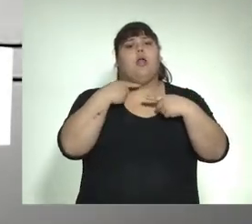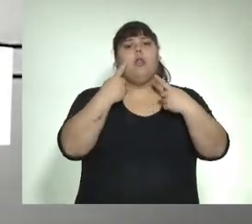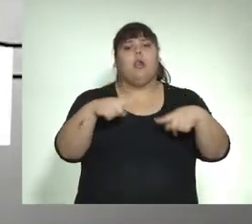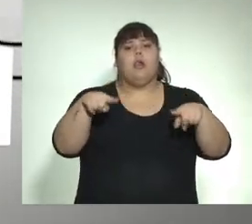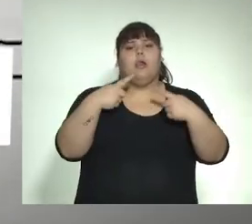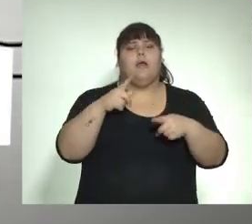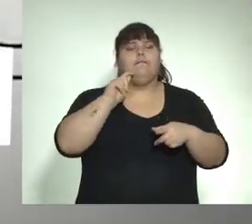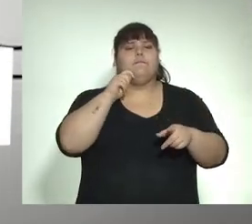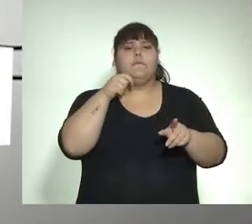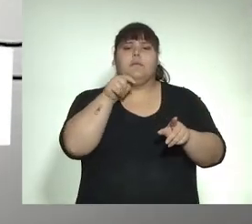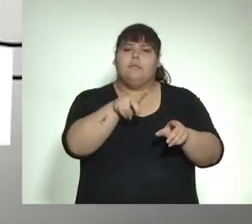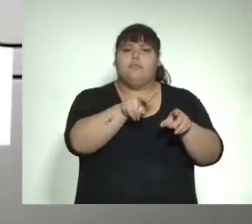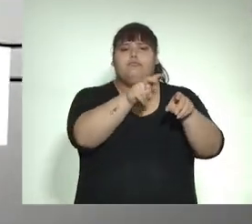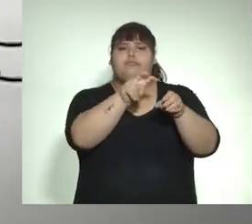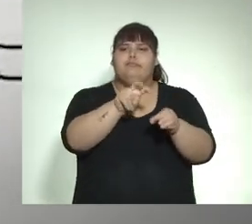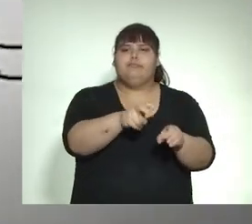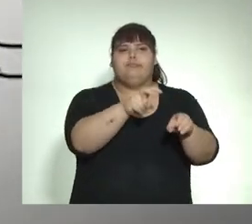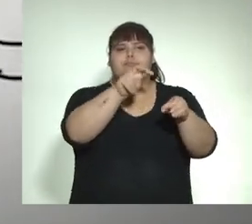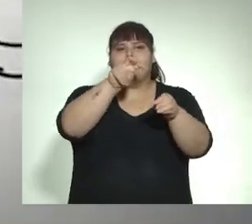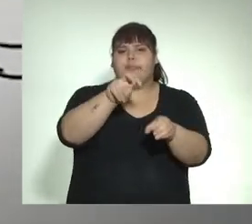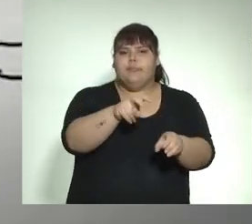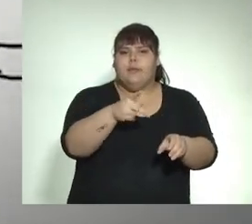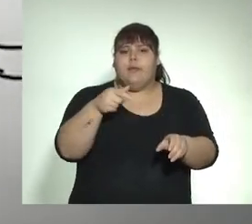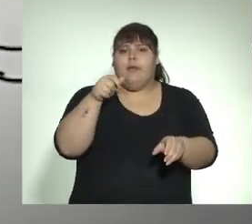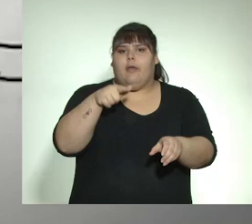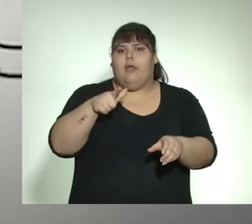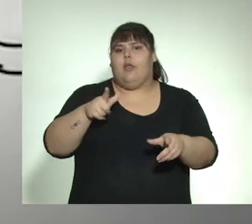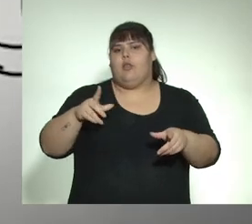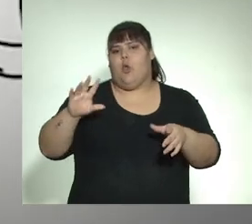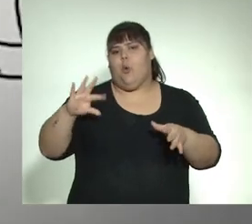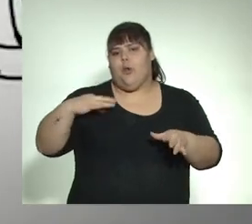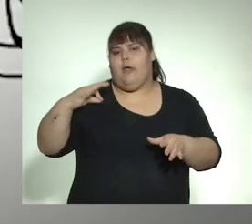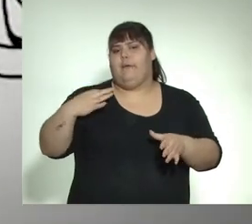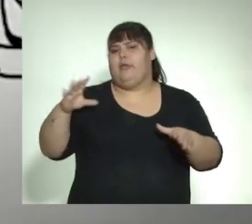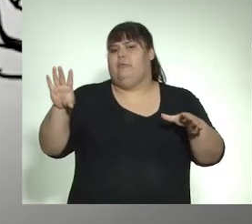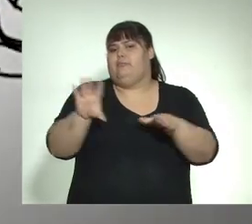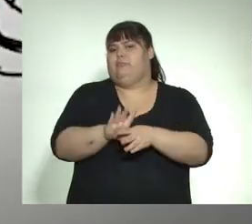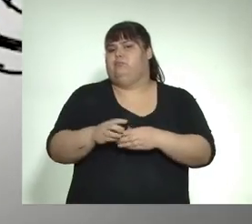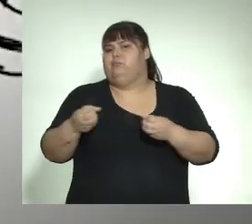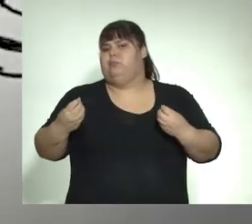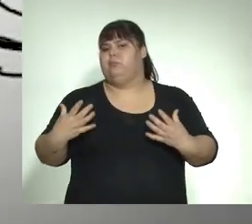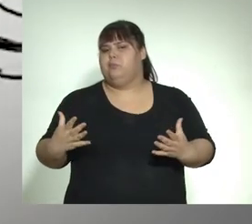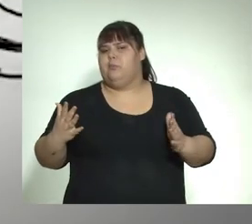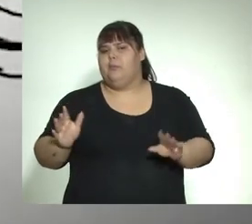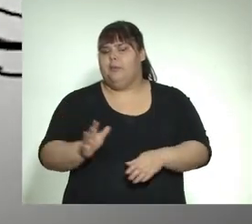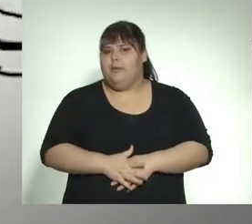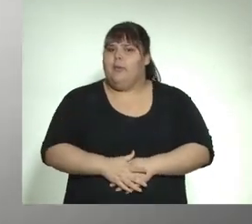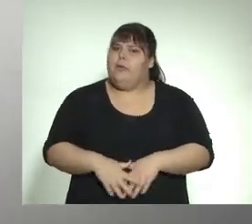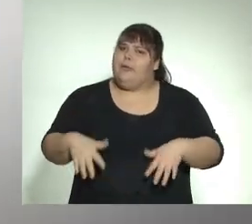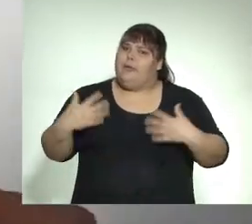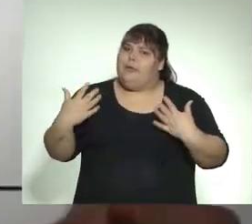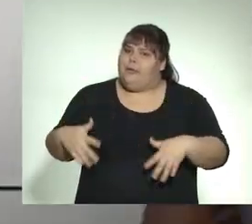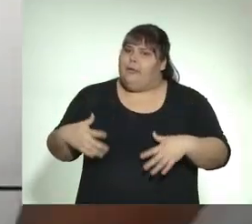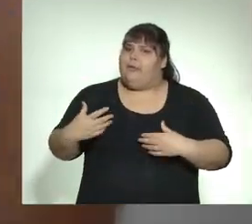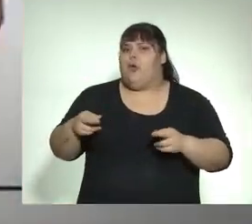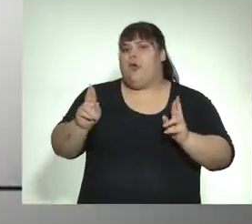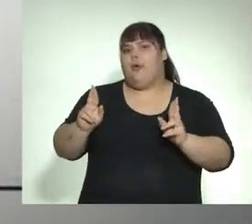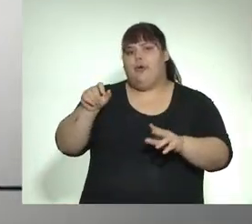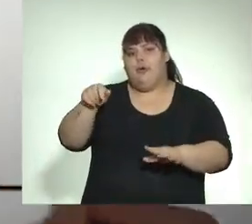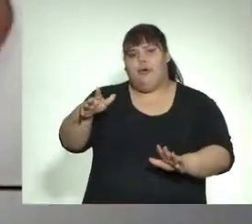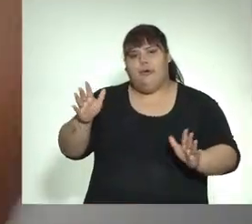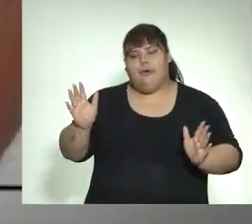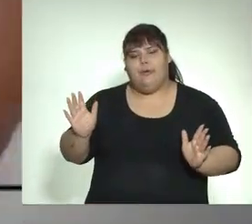entonan hermosas canciones mientras navegamos. ¡Esto sí es vida! ¡Uf!